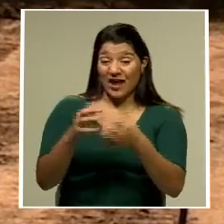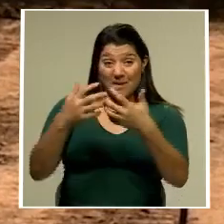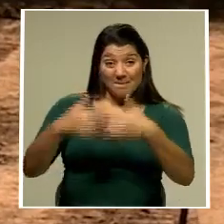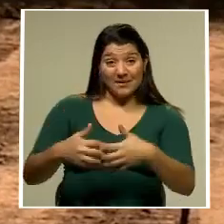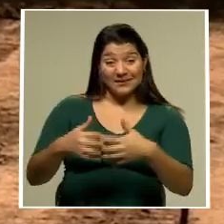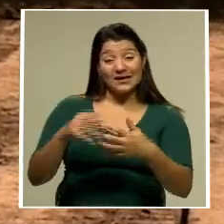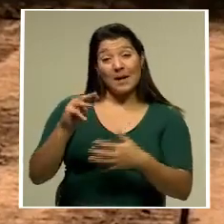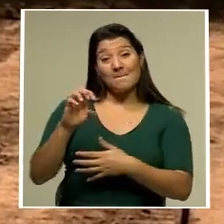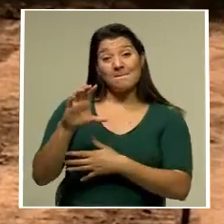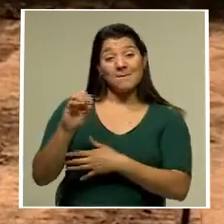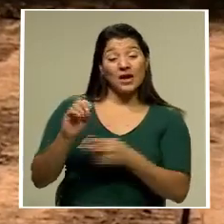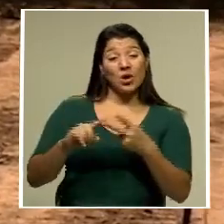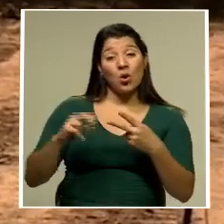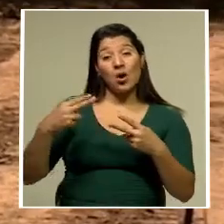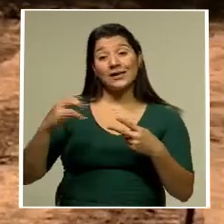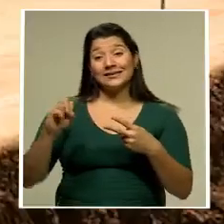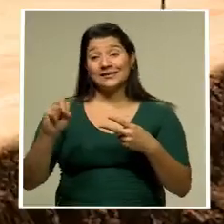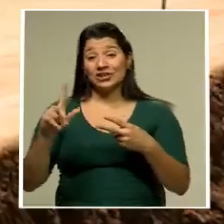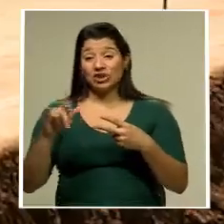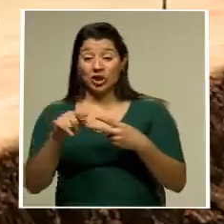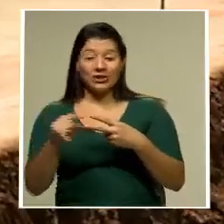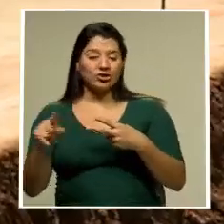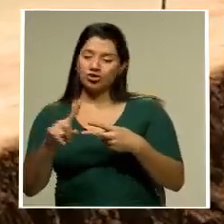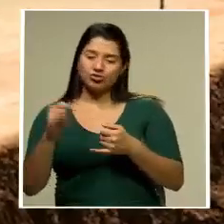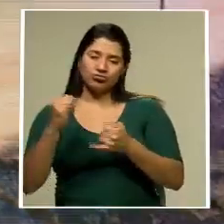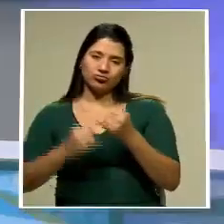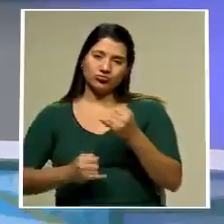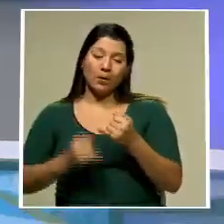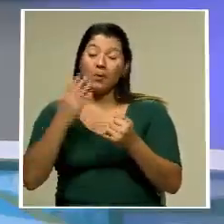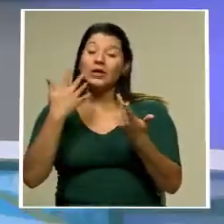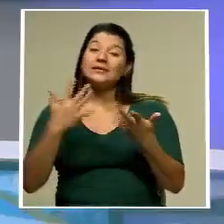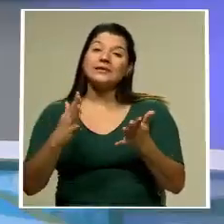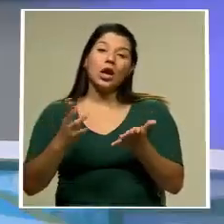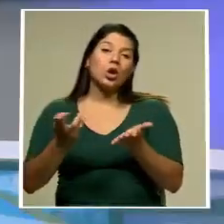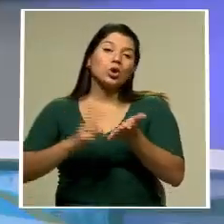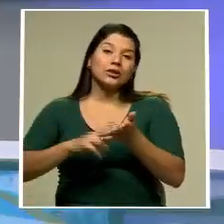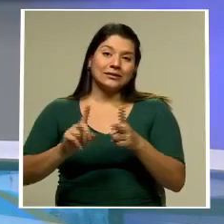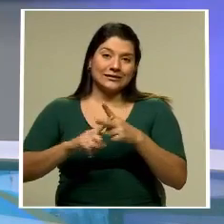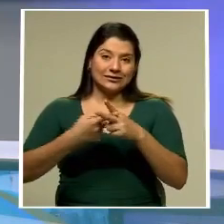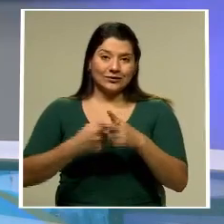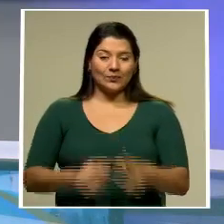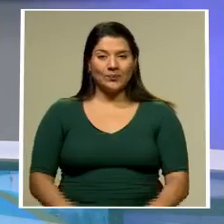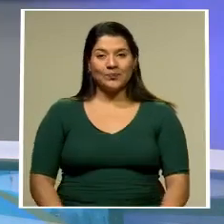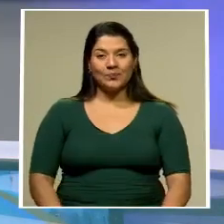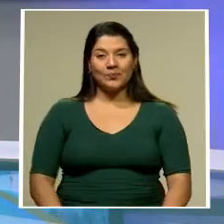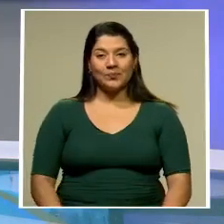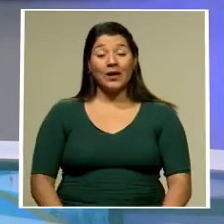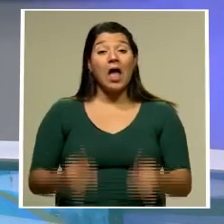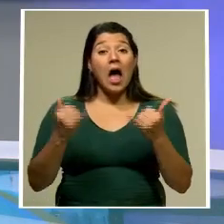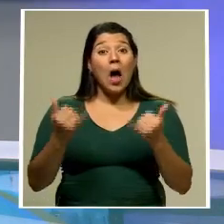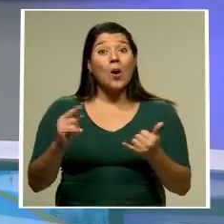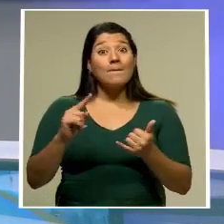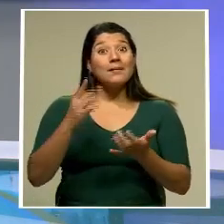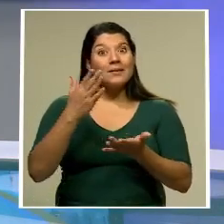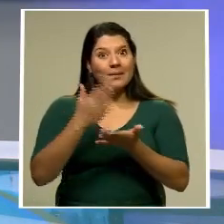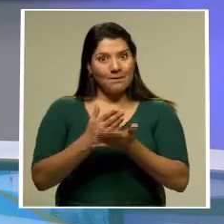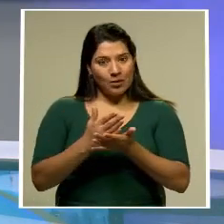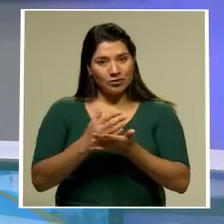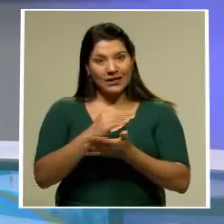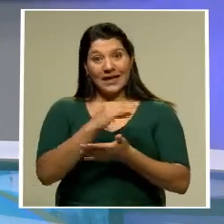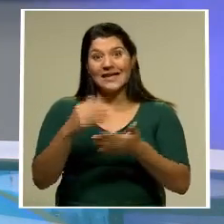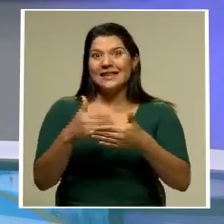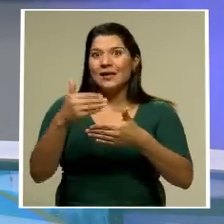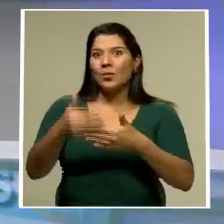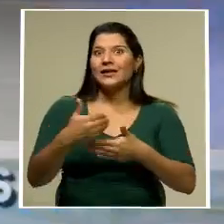no se detendrán debido a que ya existe un contrato. Vamos a la primera pausa y al volver tenemos